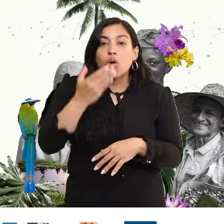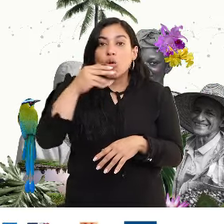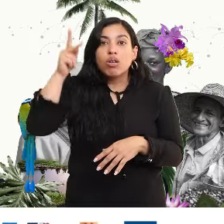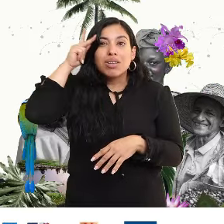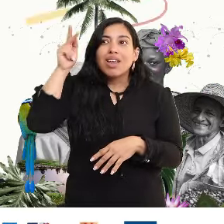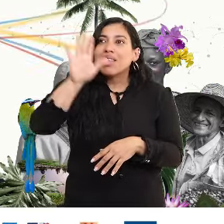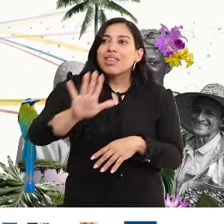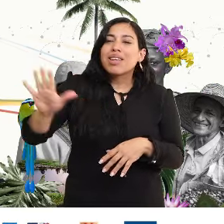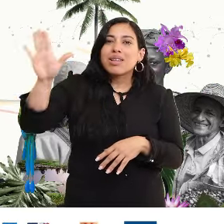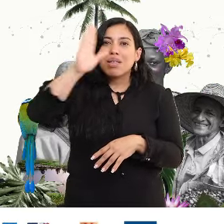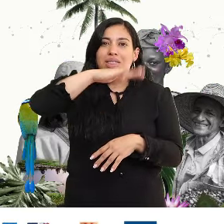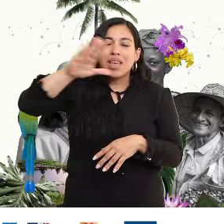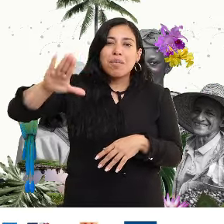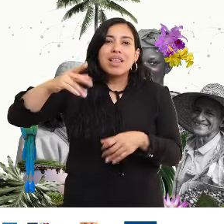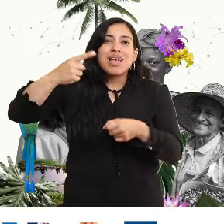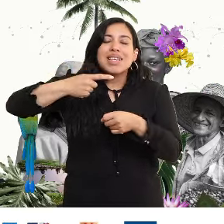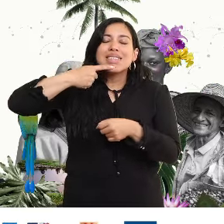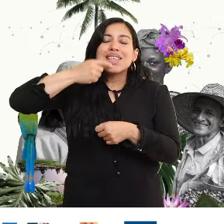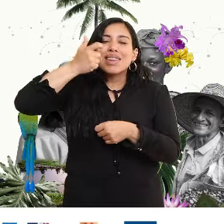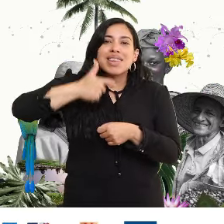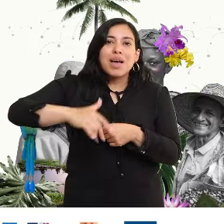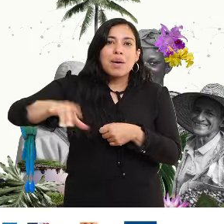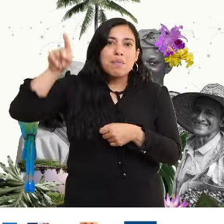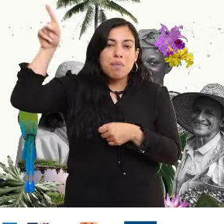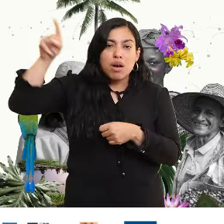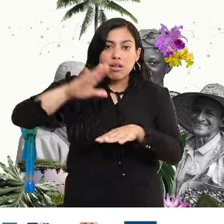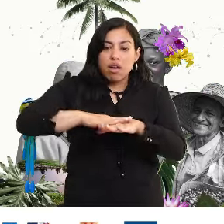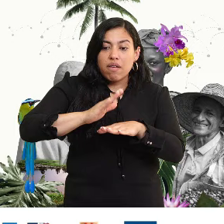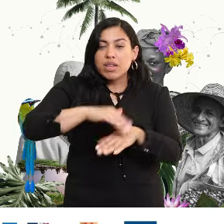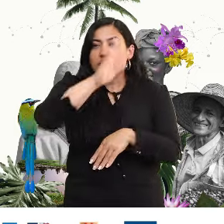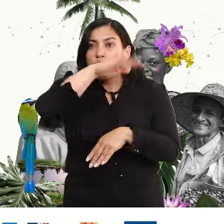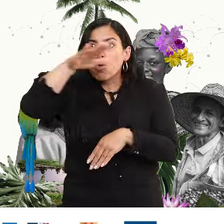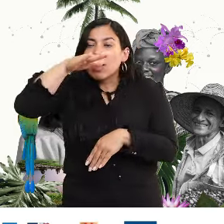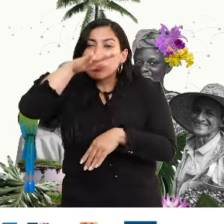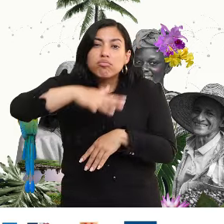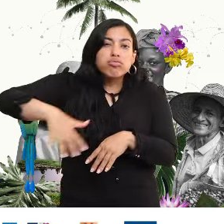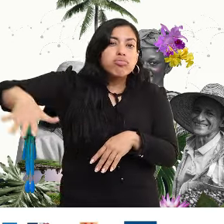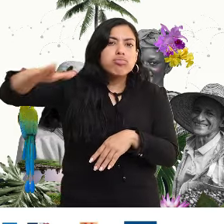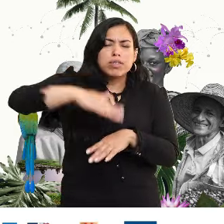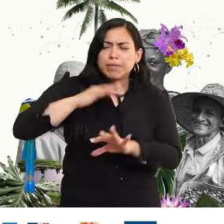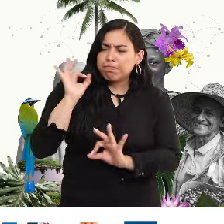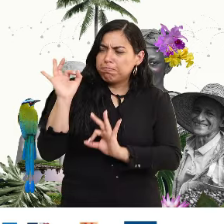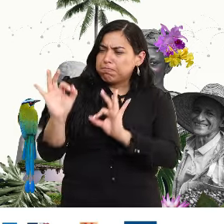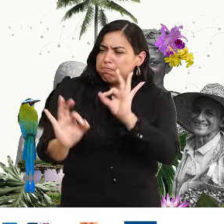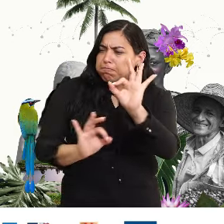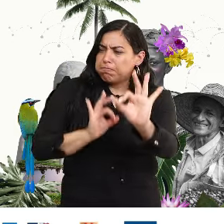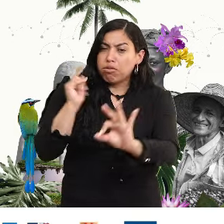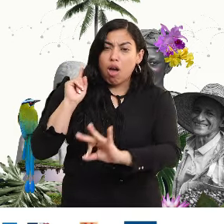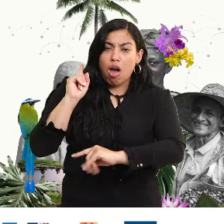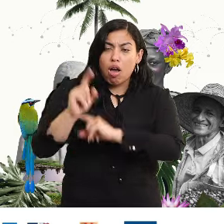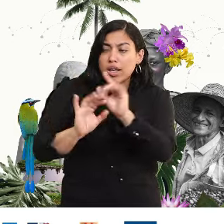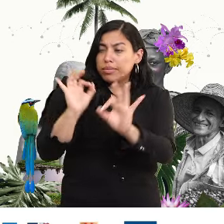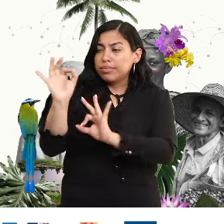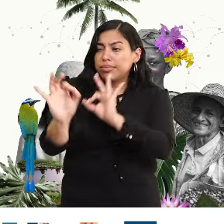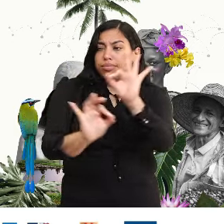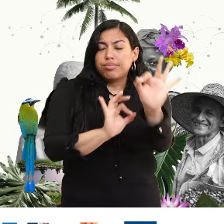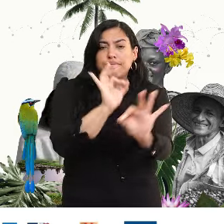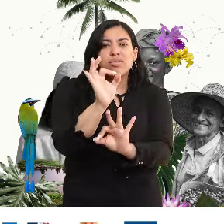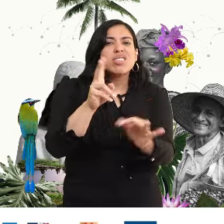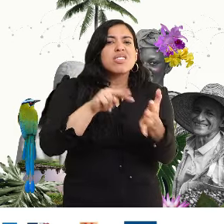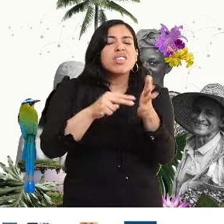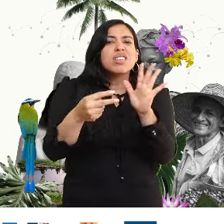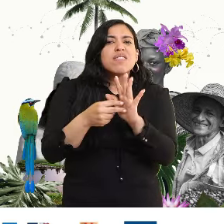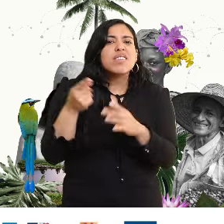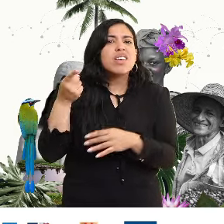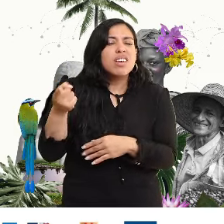Sierra de la, Nevada de Santa Marta, la línea negra y todo ese territorio que han cuidado durante muchísimos años implica el